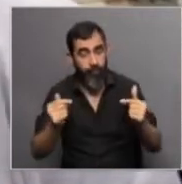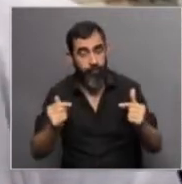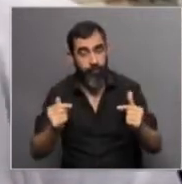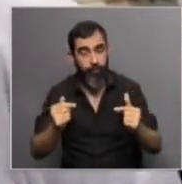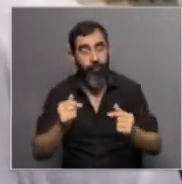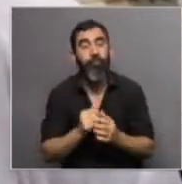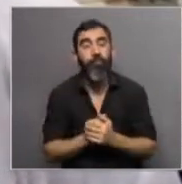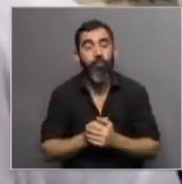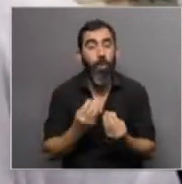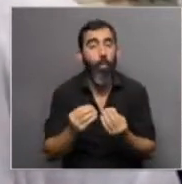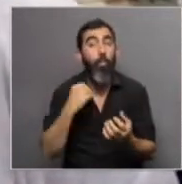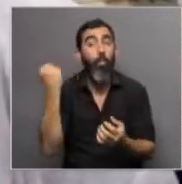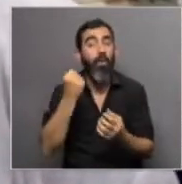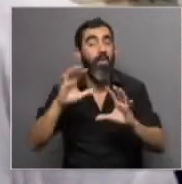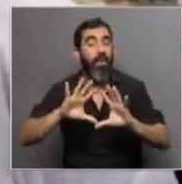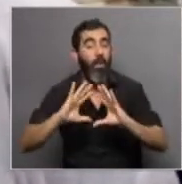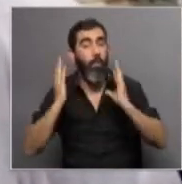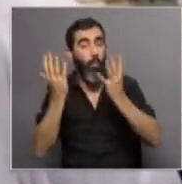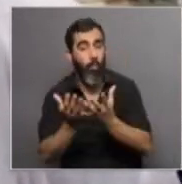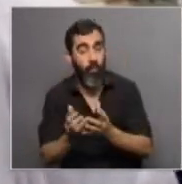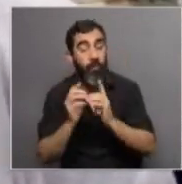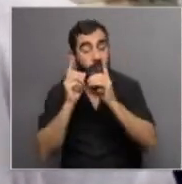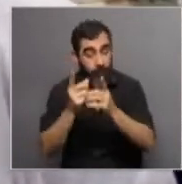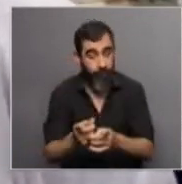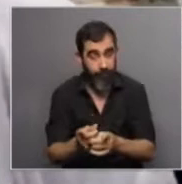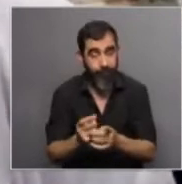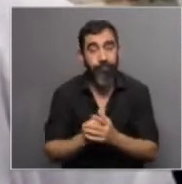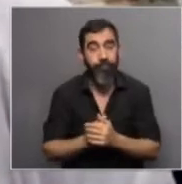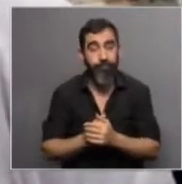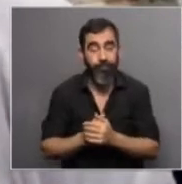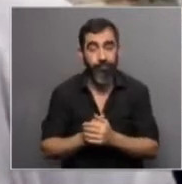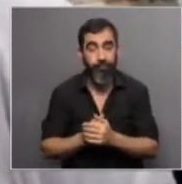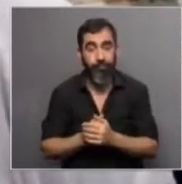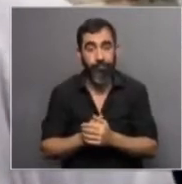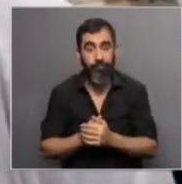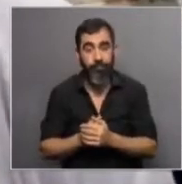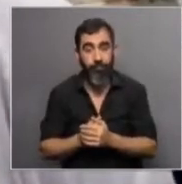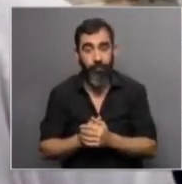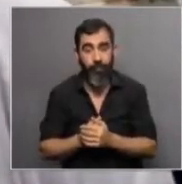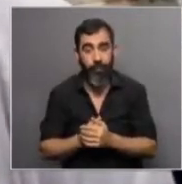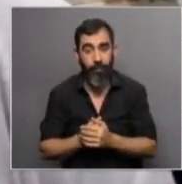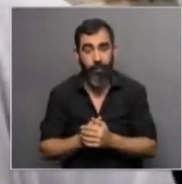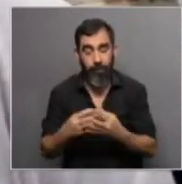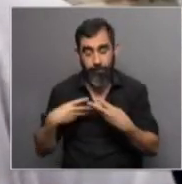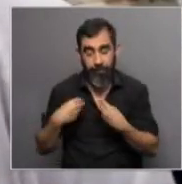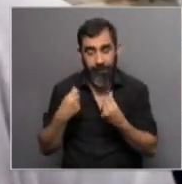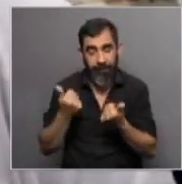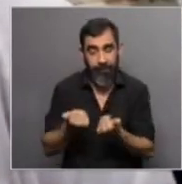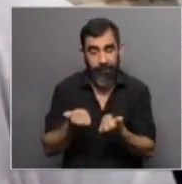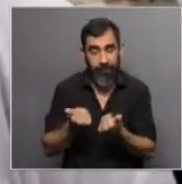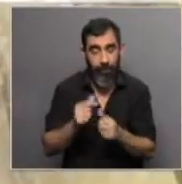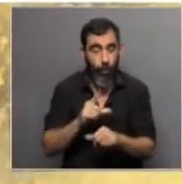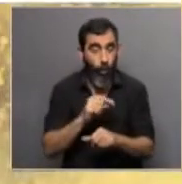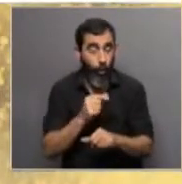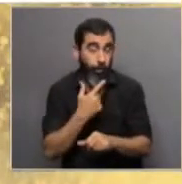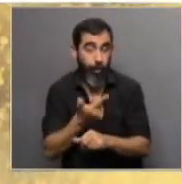el mundo. Así como también en el caso de la percepción del